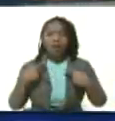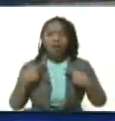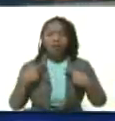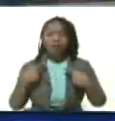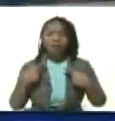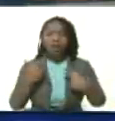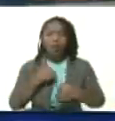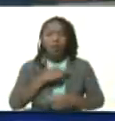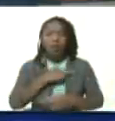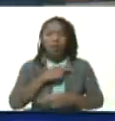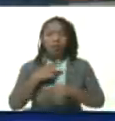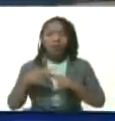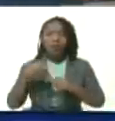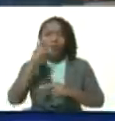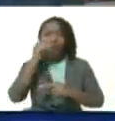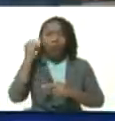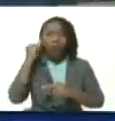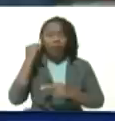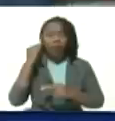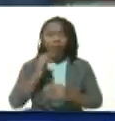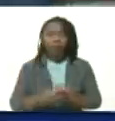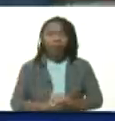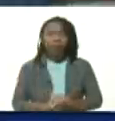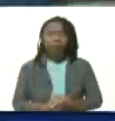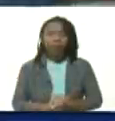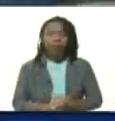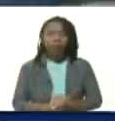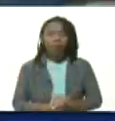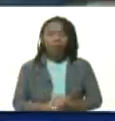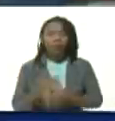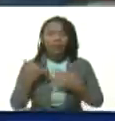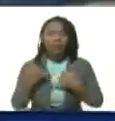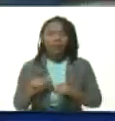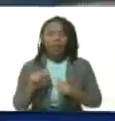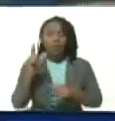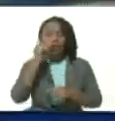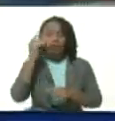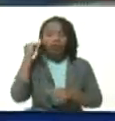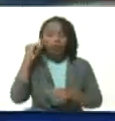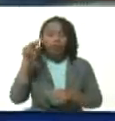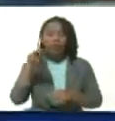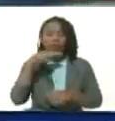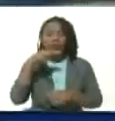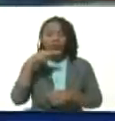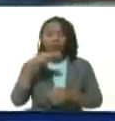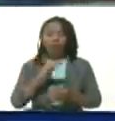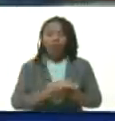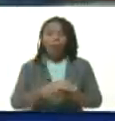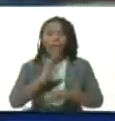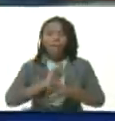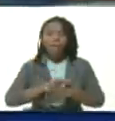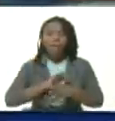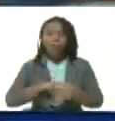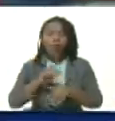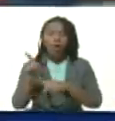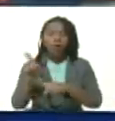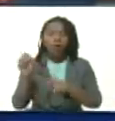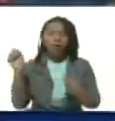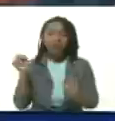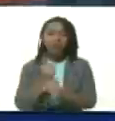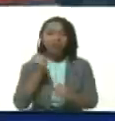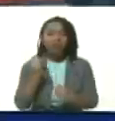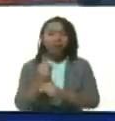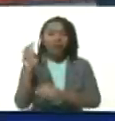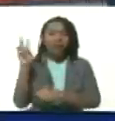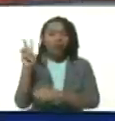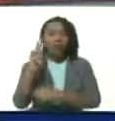de nuestros niños y niñas, hijos, hijas, nietos y nietas, por ellos trabajamos en la